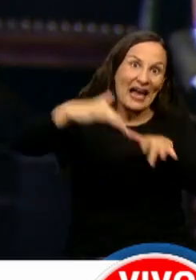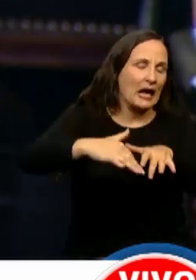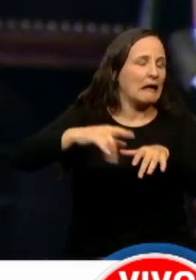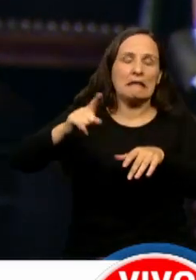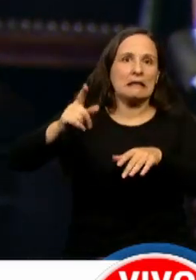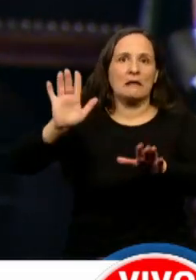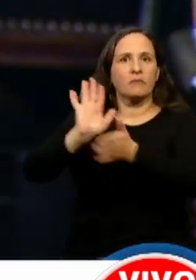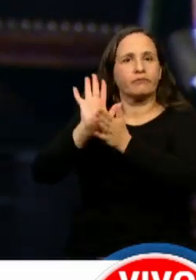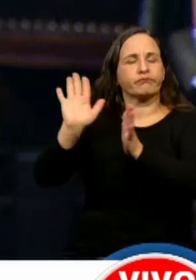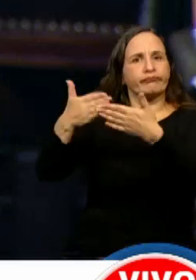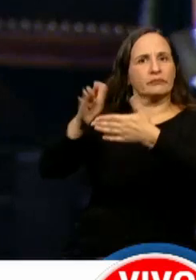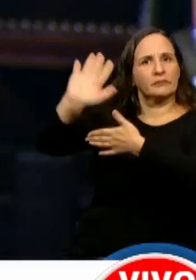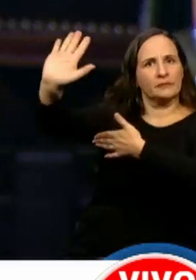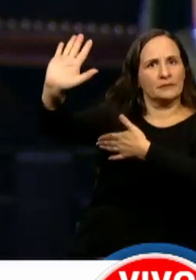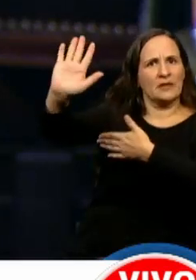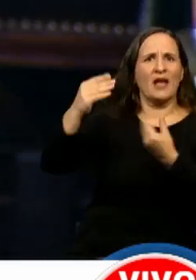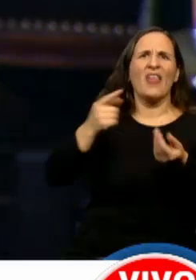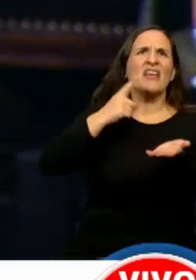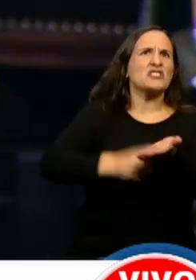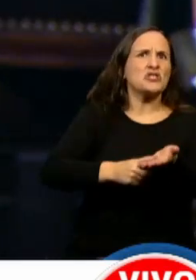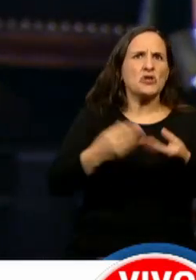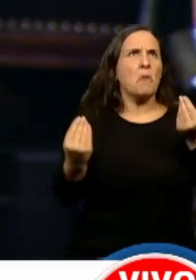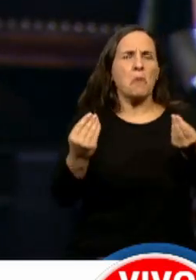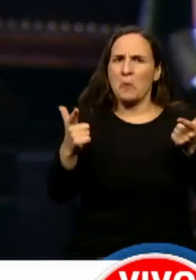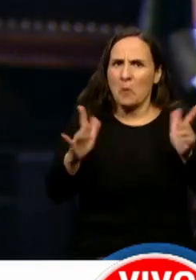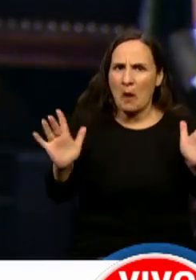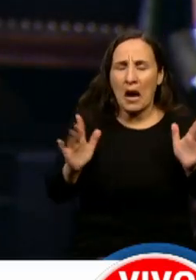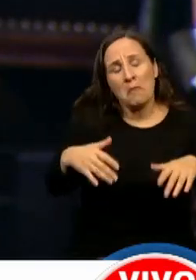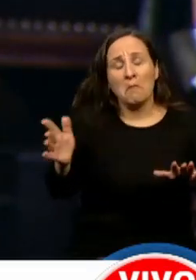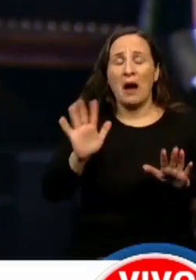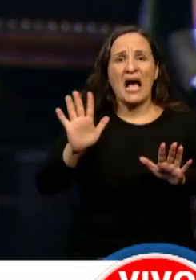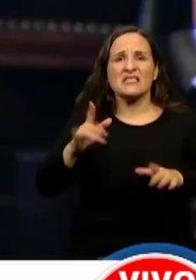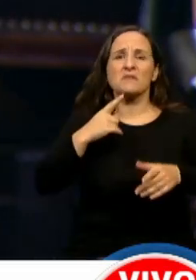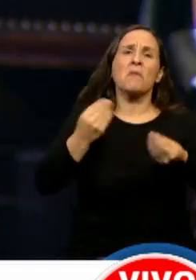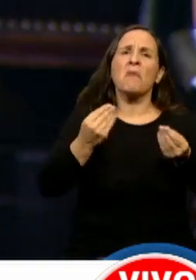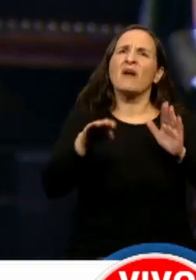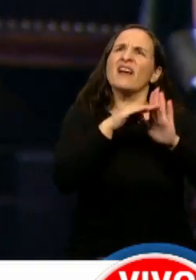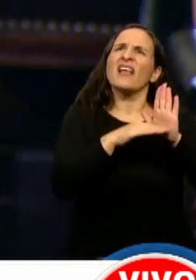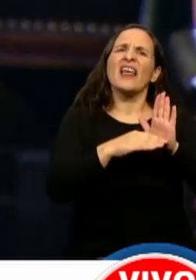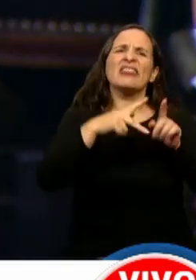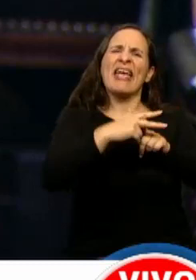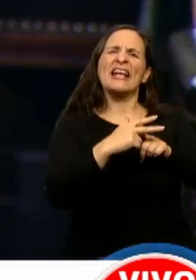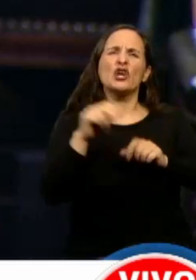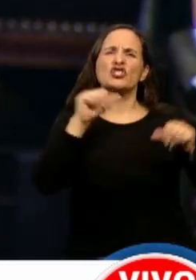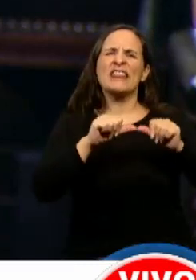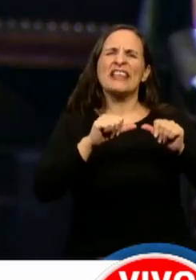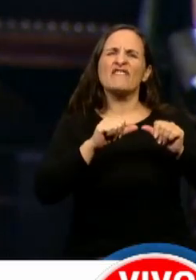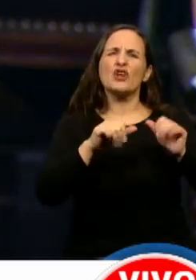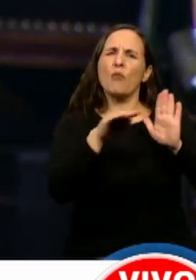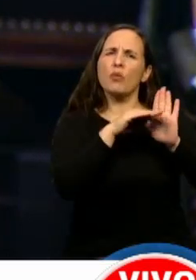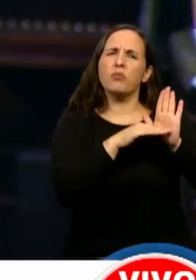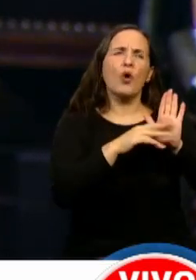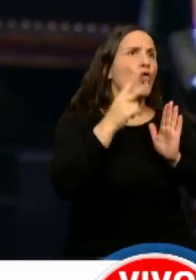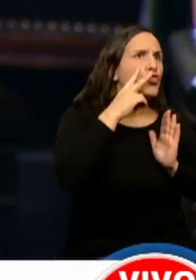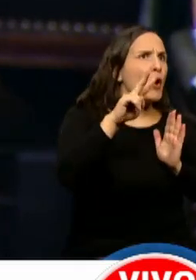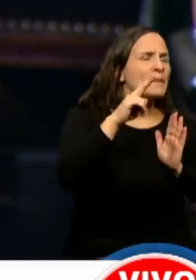del exterior de manera arbitraria e irracional, porque no se establece con qué criterio técnico y científico se pasa de los